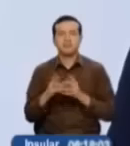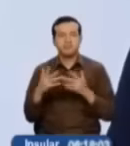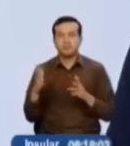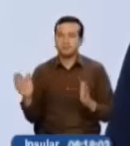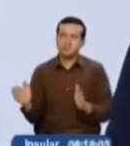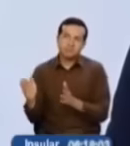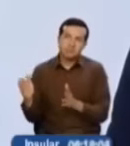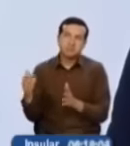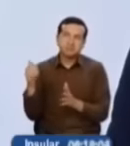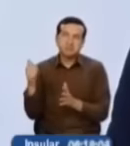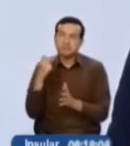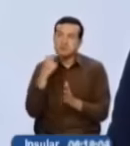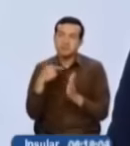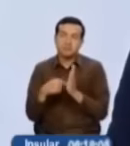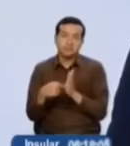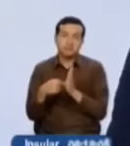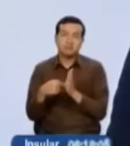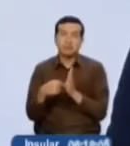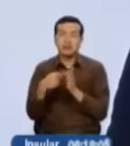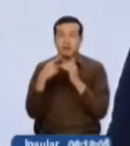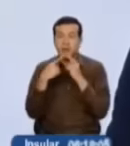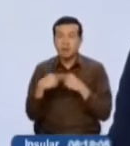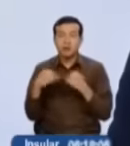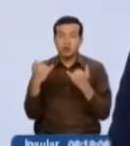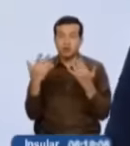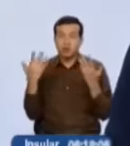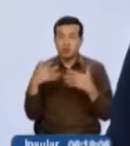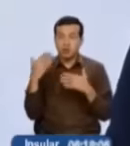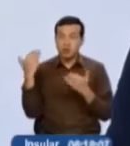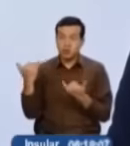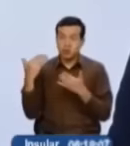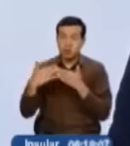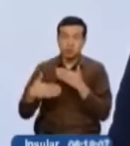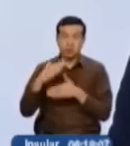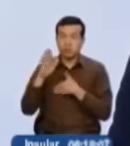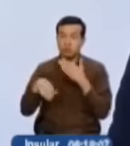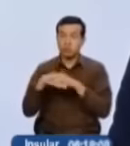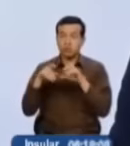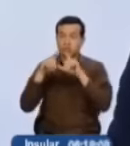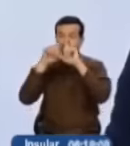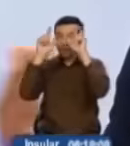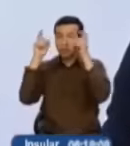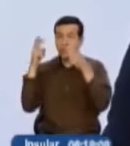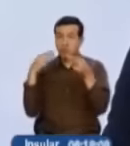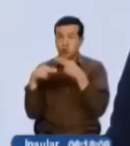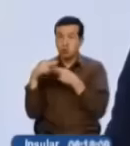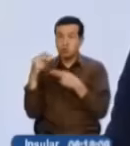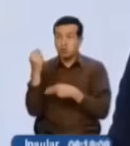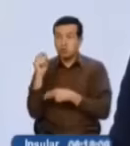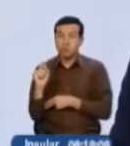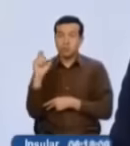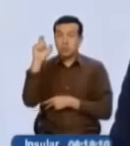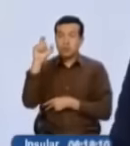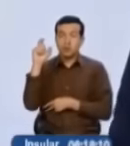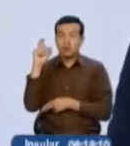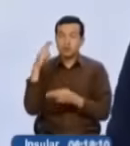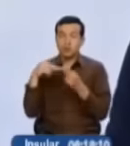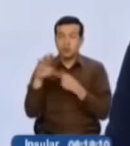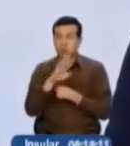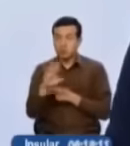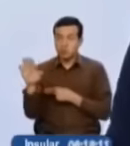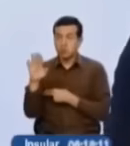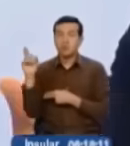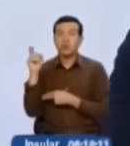por ejemplo, se decía que ahora sí, de ahora en adelante, todo microempresario que supere X monto o todo emprendimiento